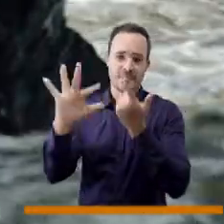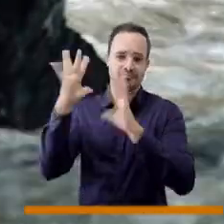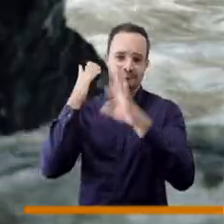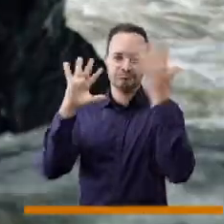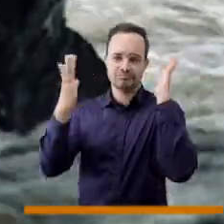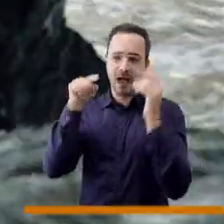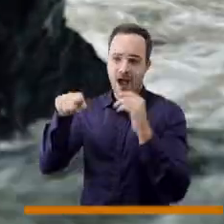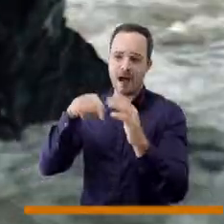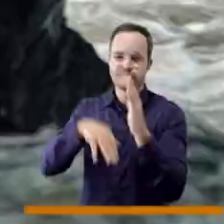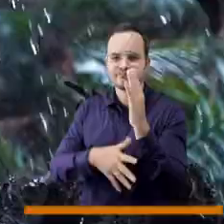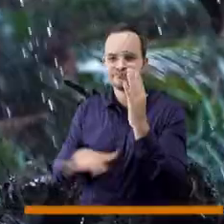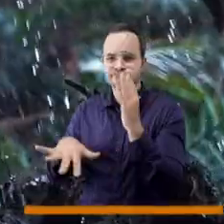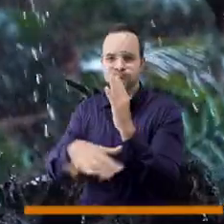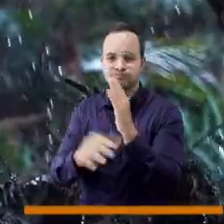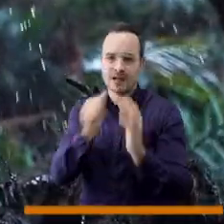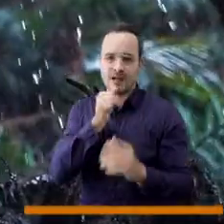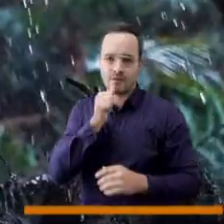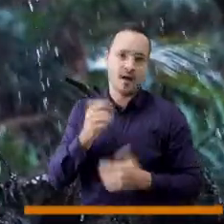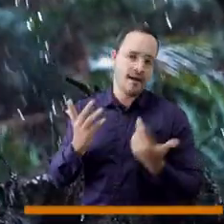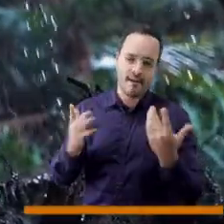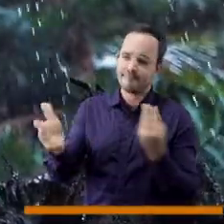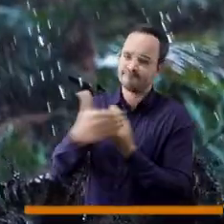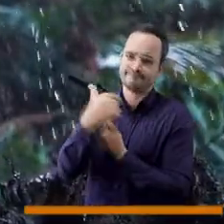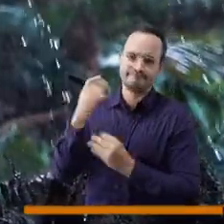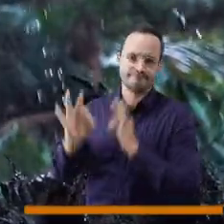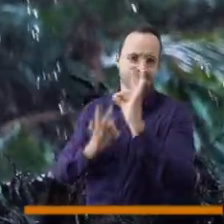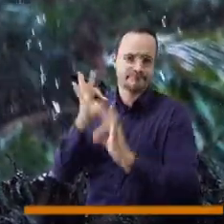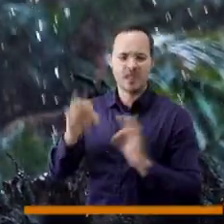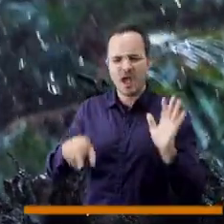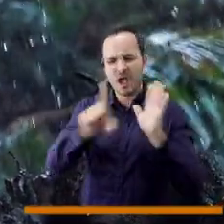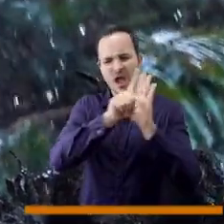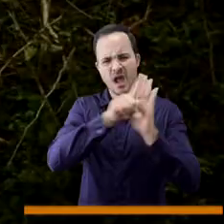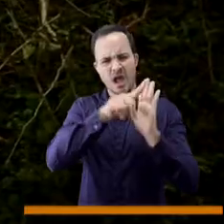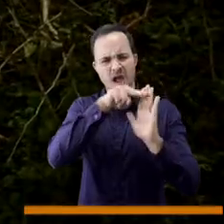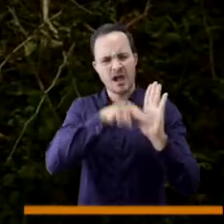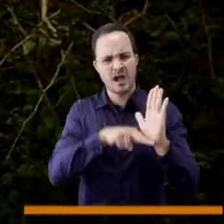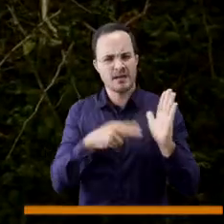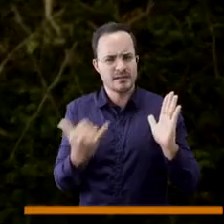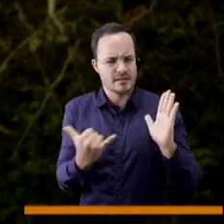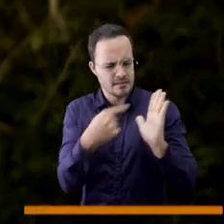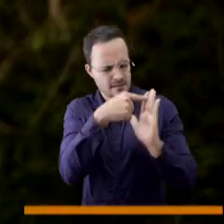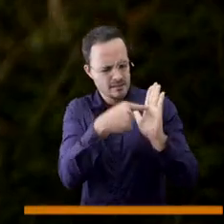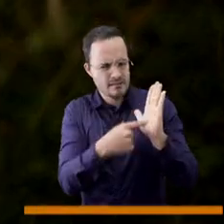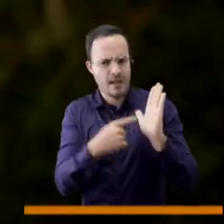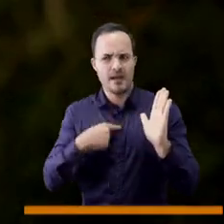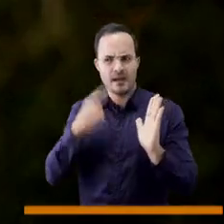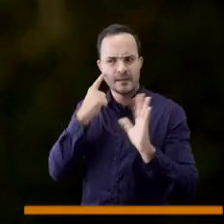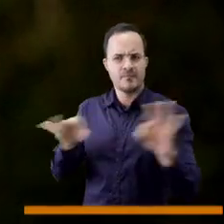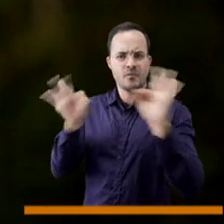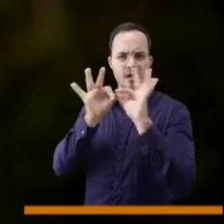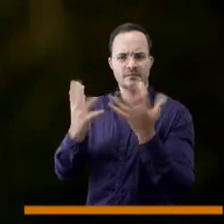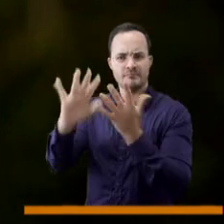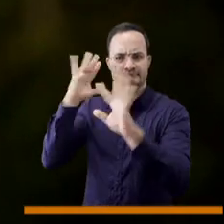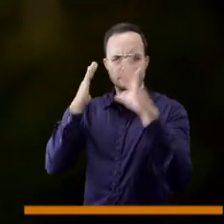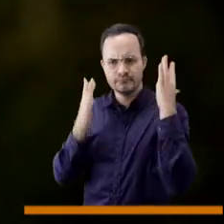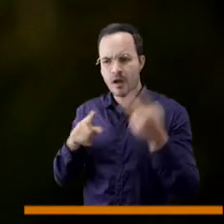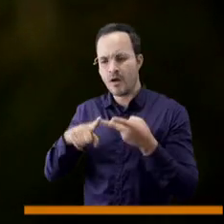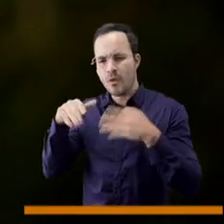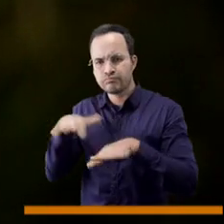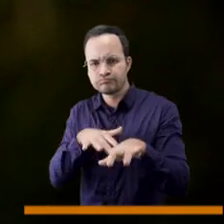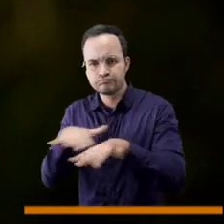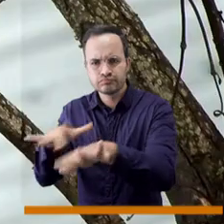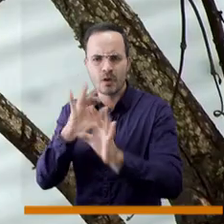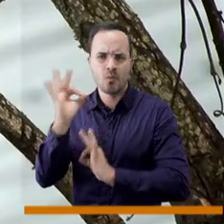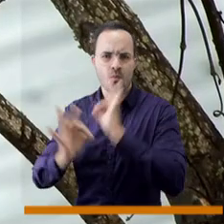Entonces debemos proteger y cuidar estos bosques. Hay una normatividad amplia y suficiente para cuidar y proteger los ecosistemas asociados a